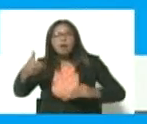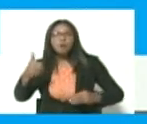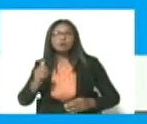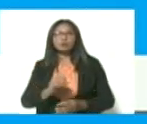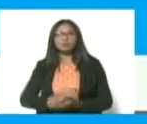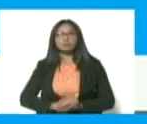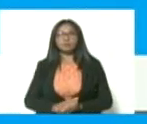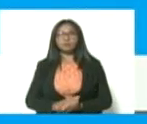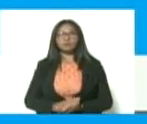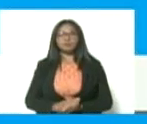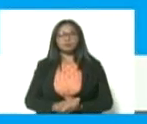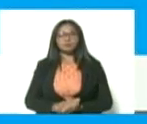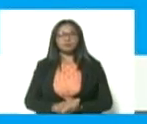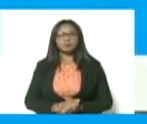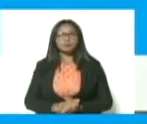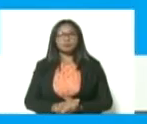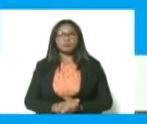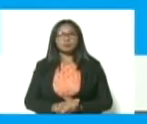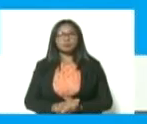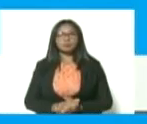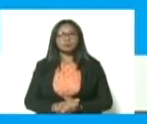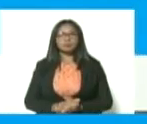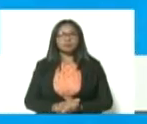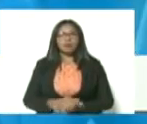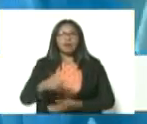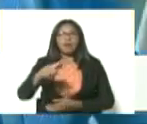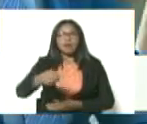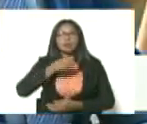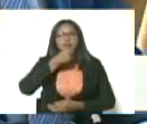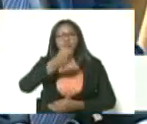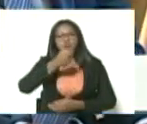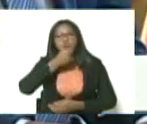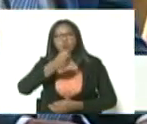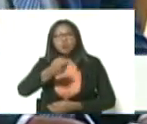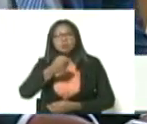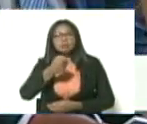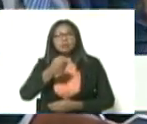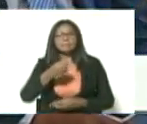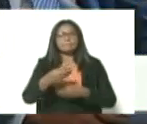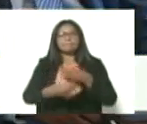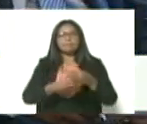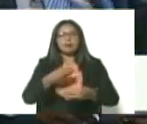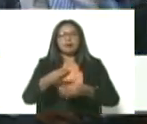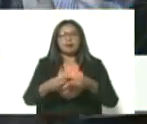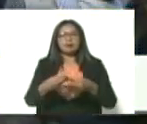Hago mi llamado en esta rueda de prensa para obrar